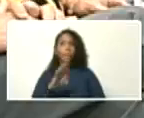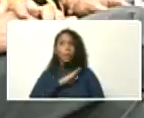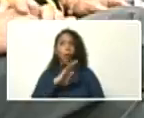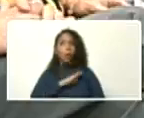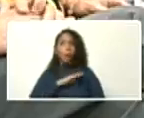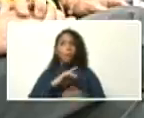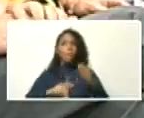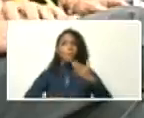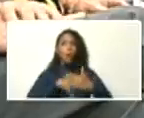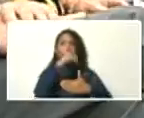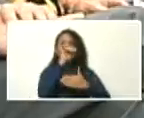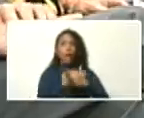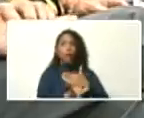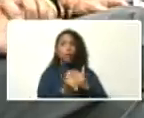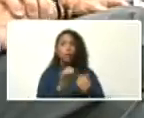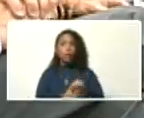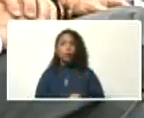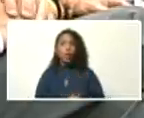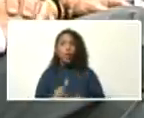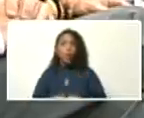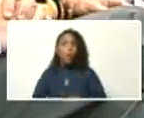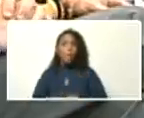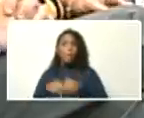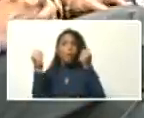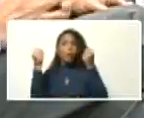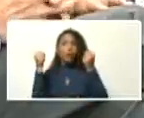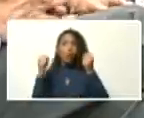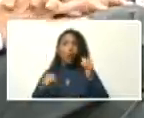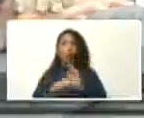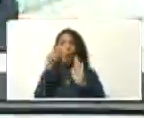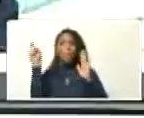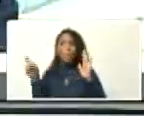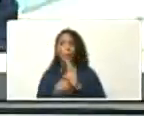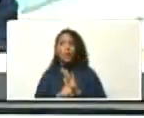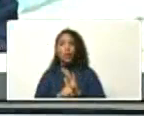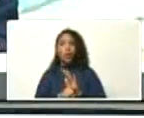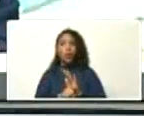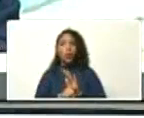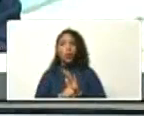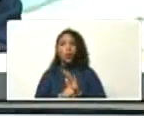propio proyecto, rompiendo definitivamente con el